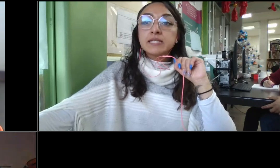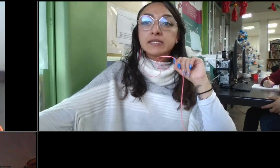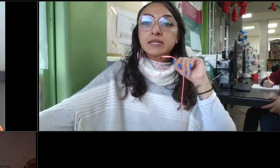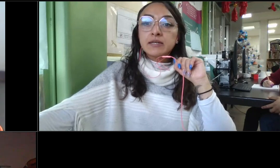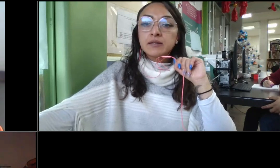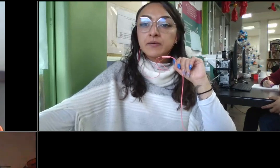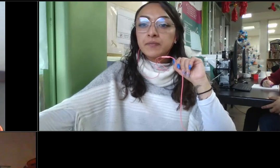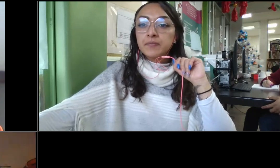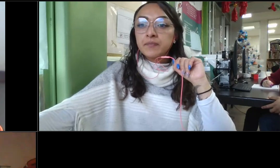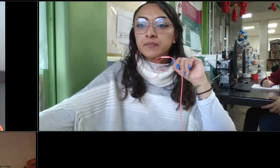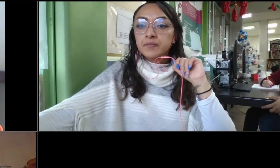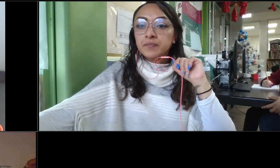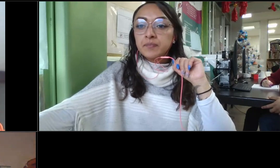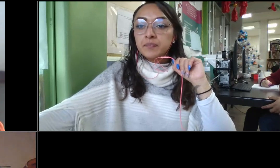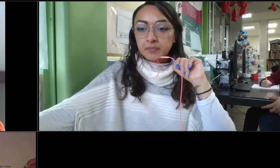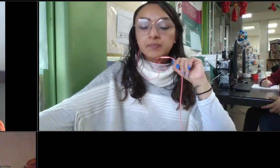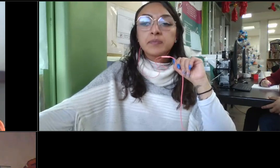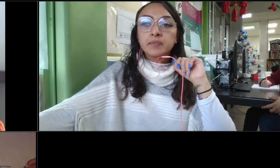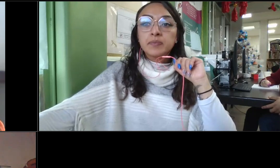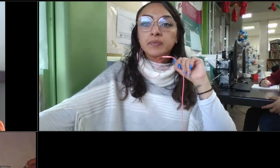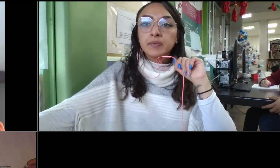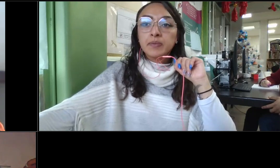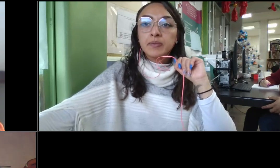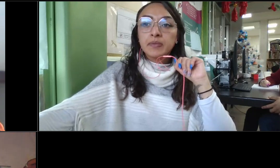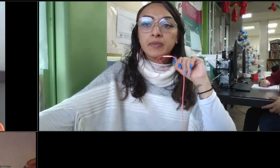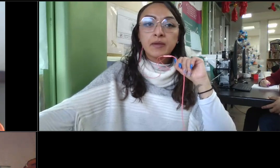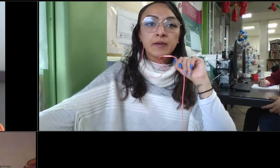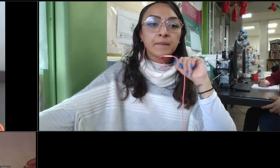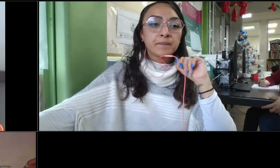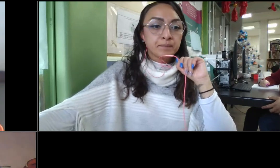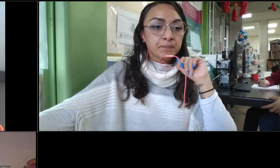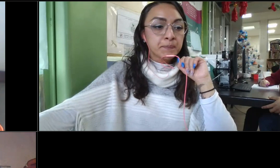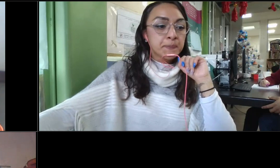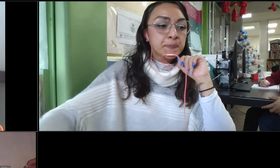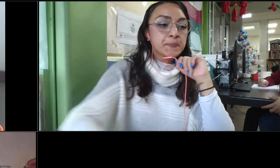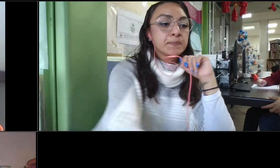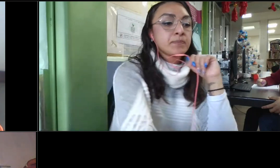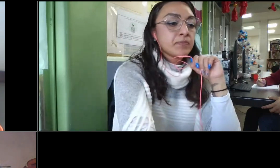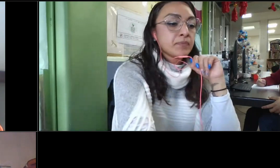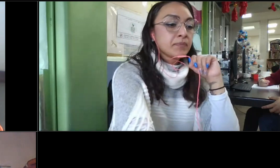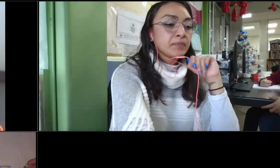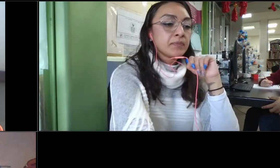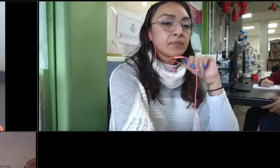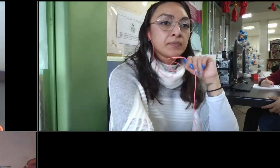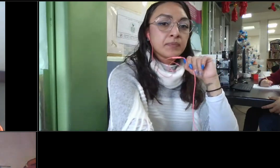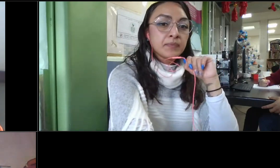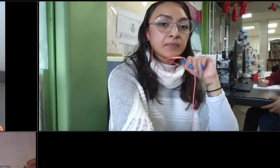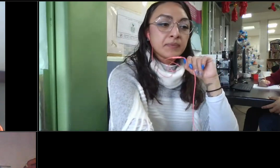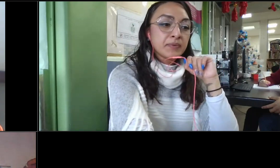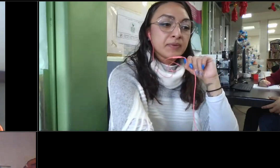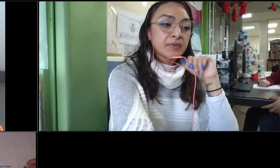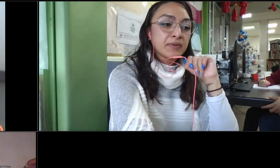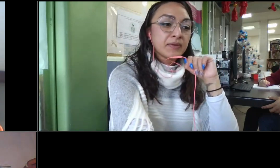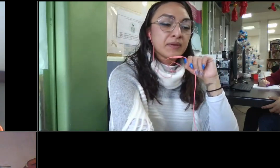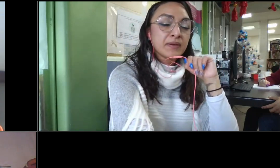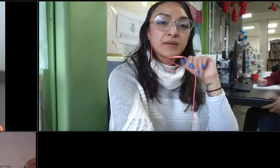Sí. una pregunta. Yo soy de Pachuca. Me Ujú. gustaría conocer la comunidad de